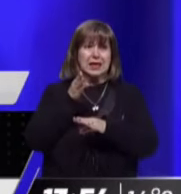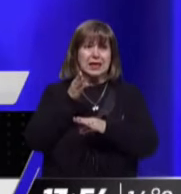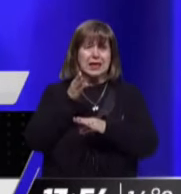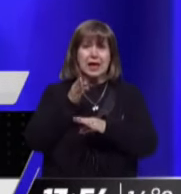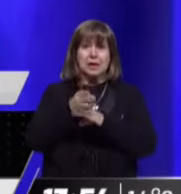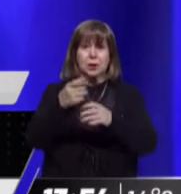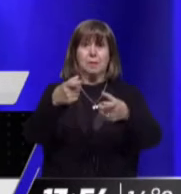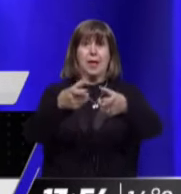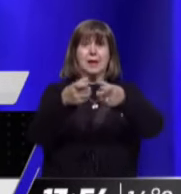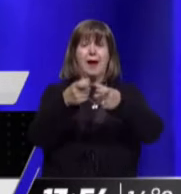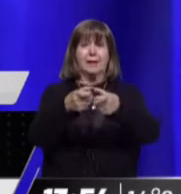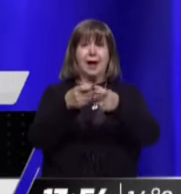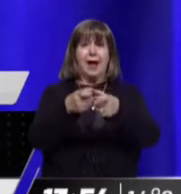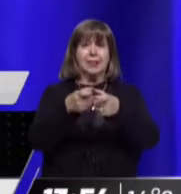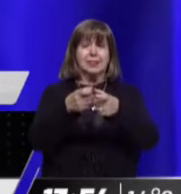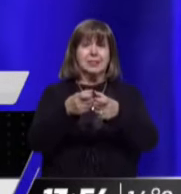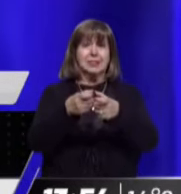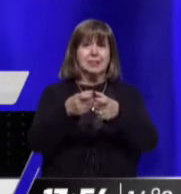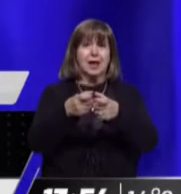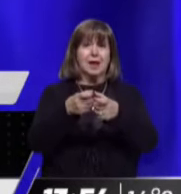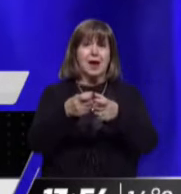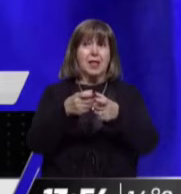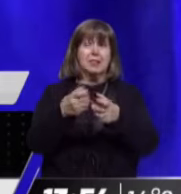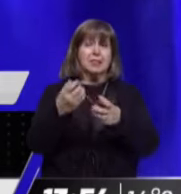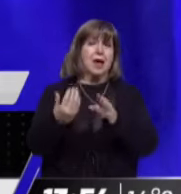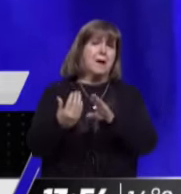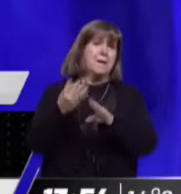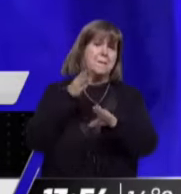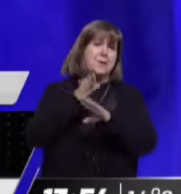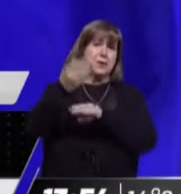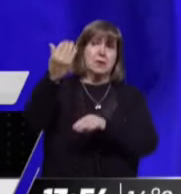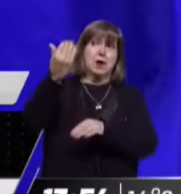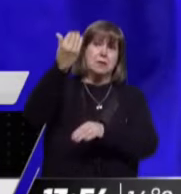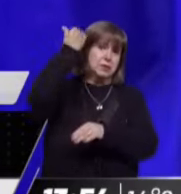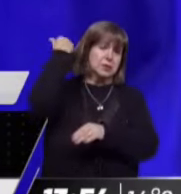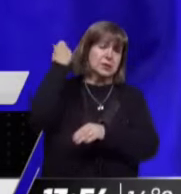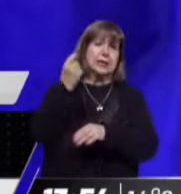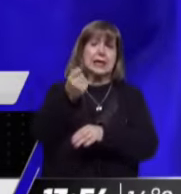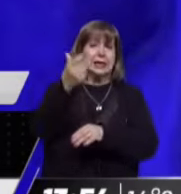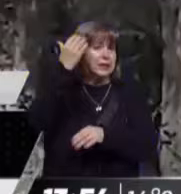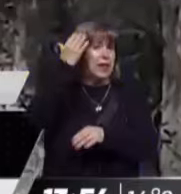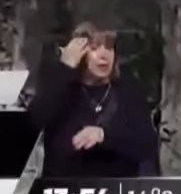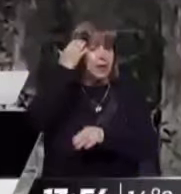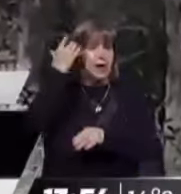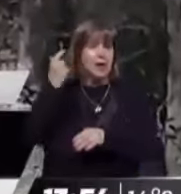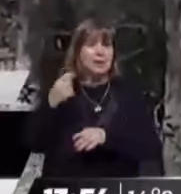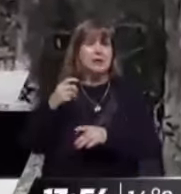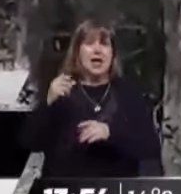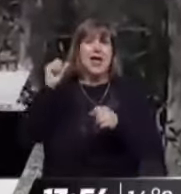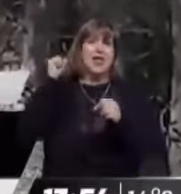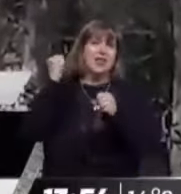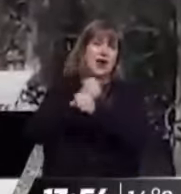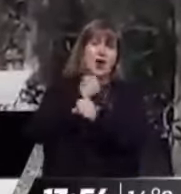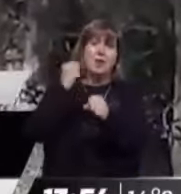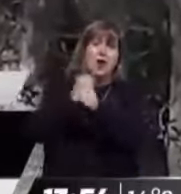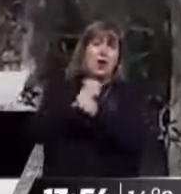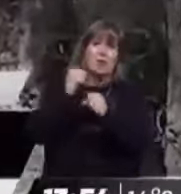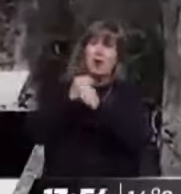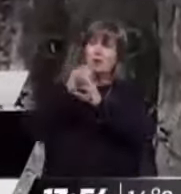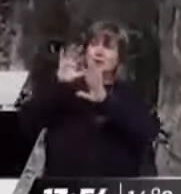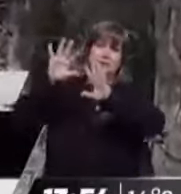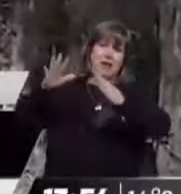cabeza, una piedra grande, pero le sacaron y ella la piedra. Así que lo mismo, nomás, se han hecho ahí daño nomás, porque han hecho por otro lado,